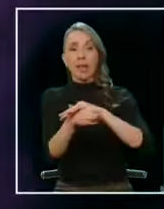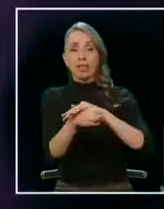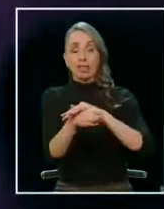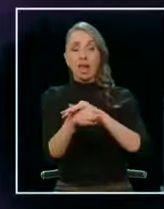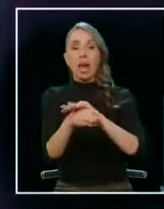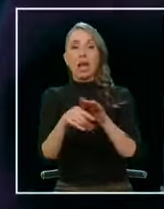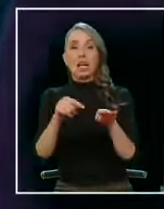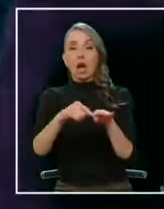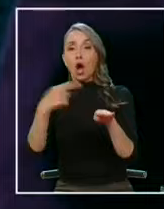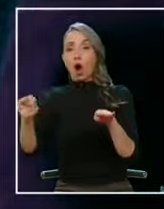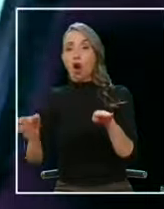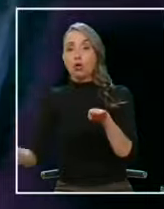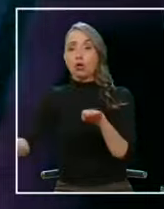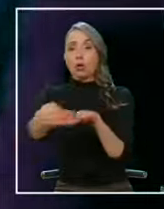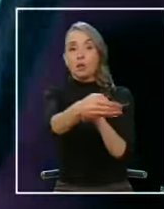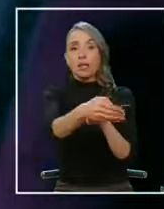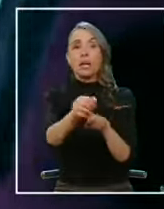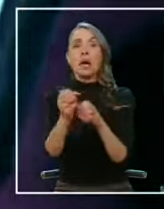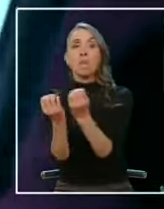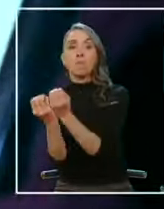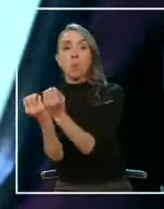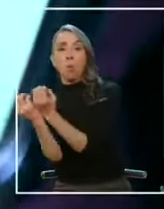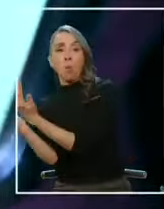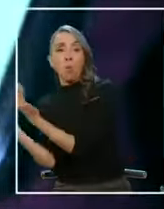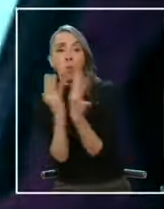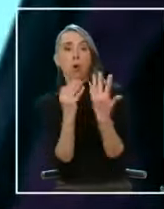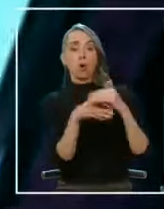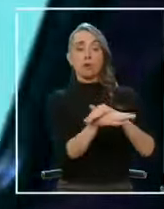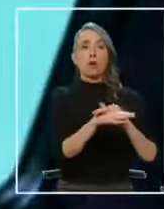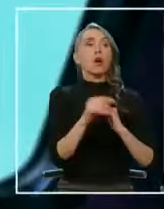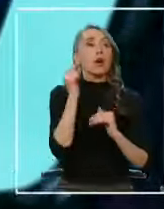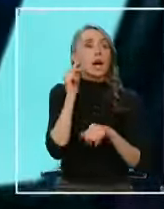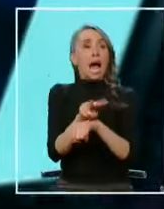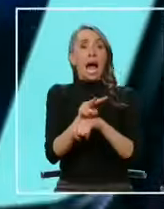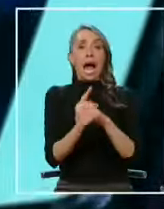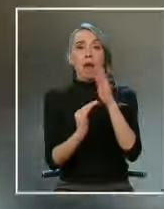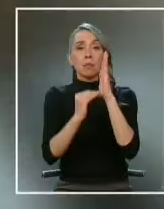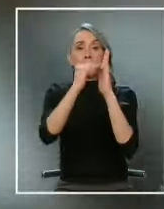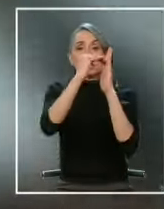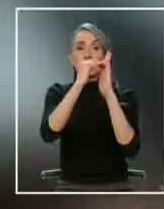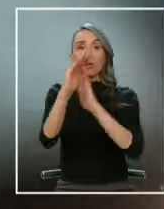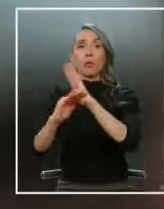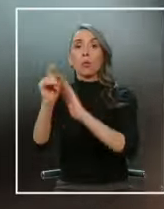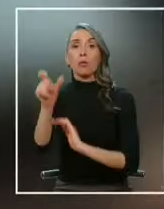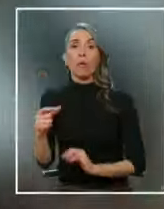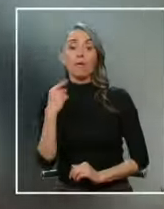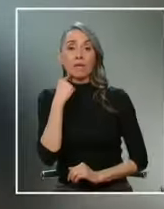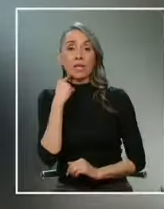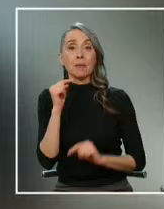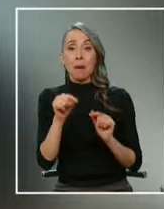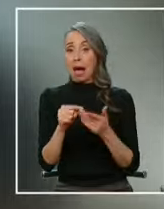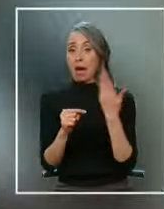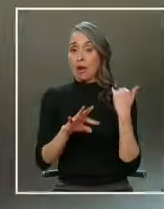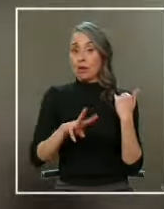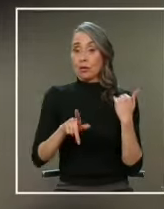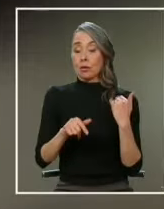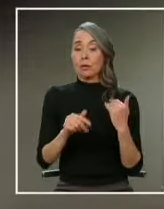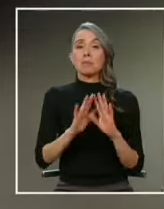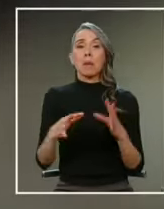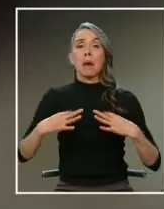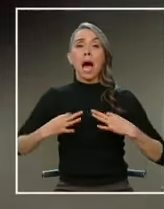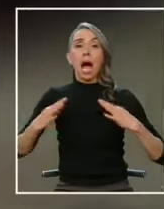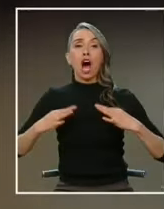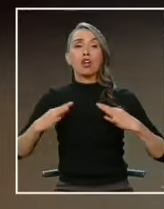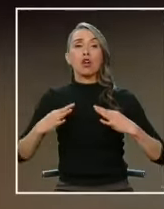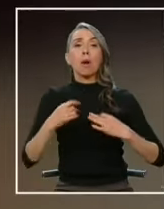otro ingreso. Un turbazo, exactamente. Nosotros como administración protegimos a la víctima. En este caso, los asaltantes robaron solo